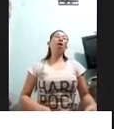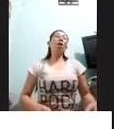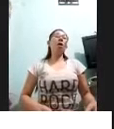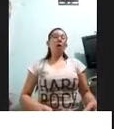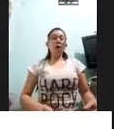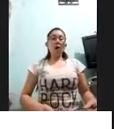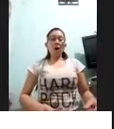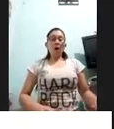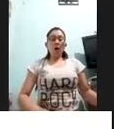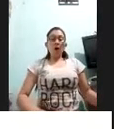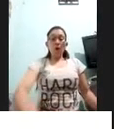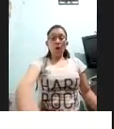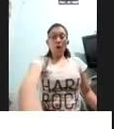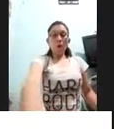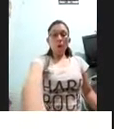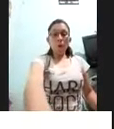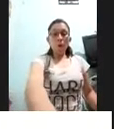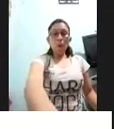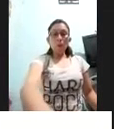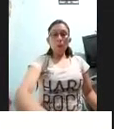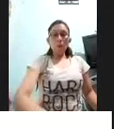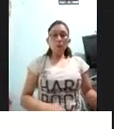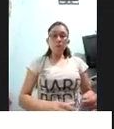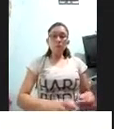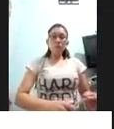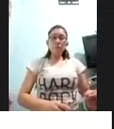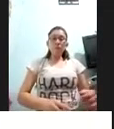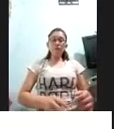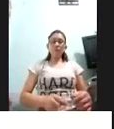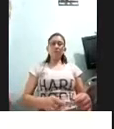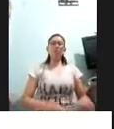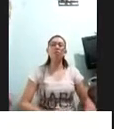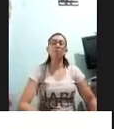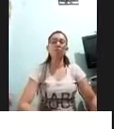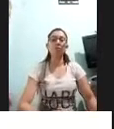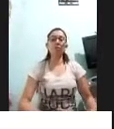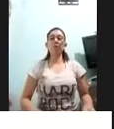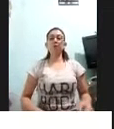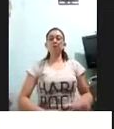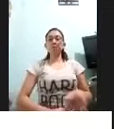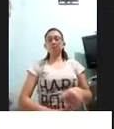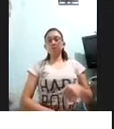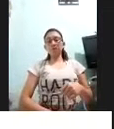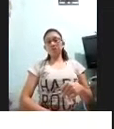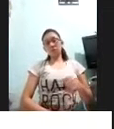M, N, O, P.